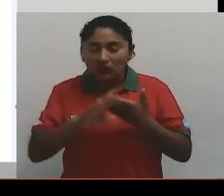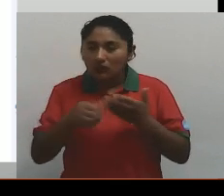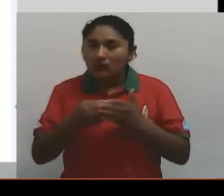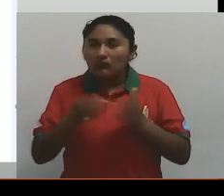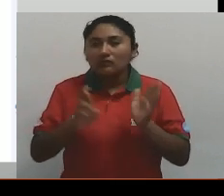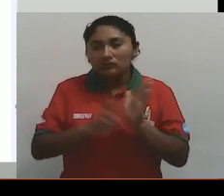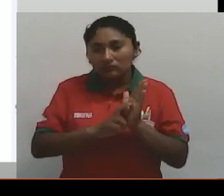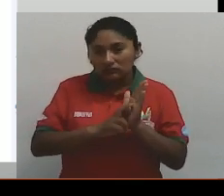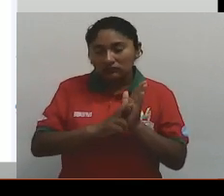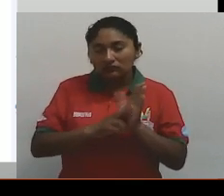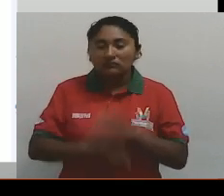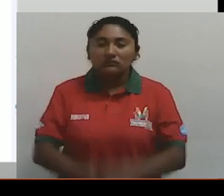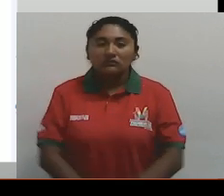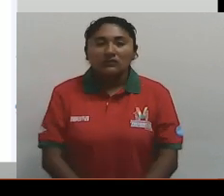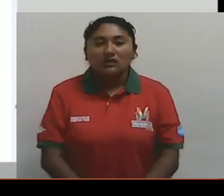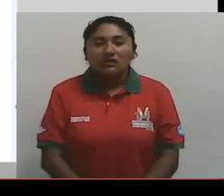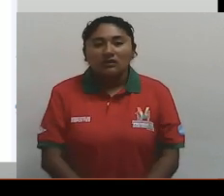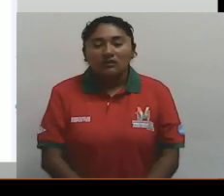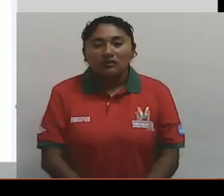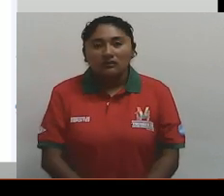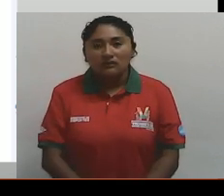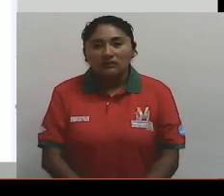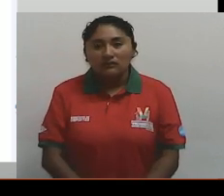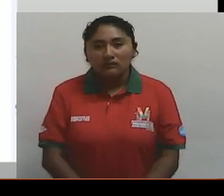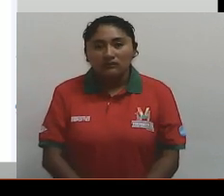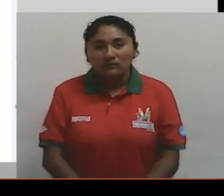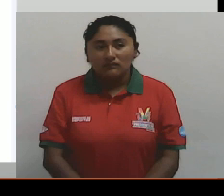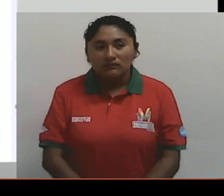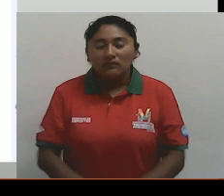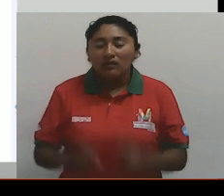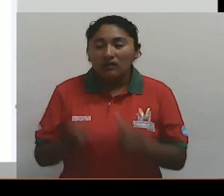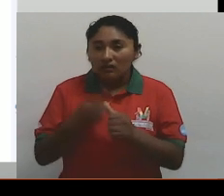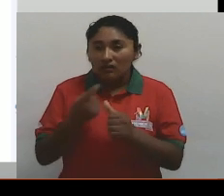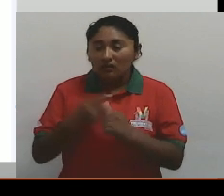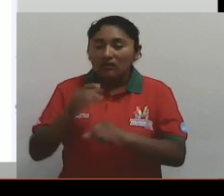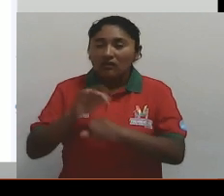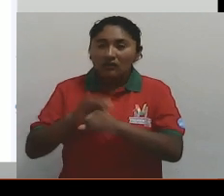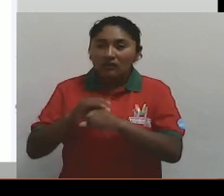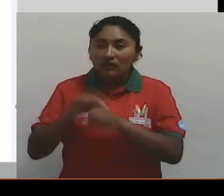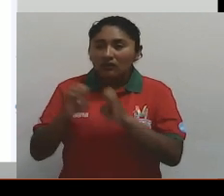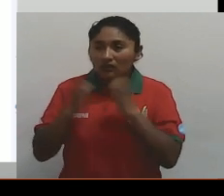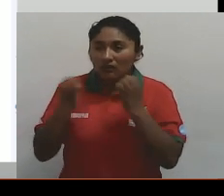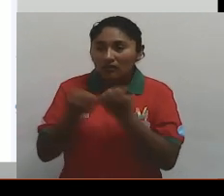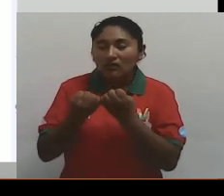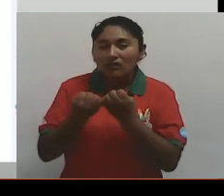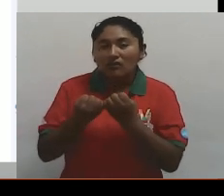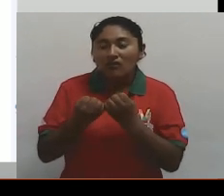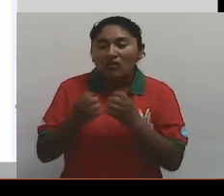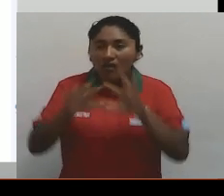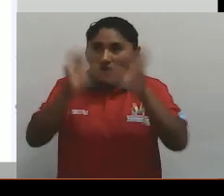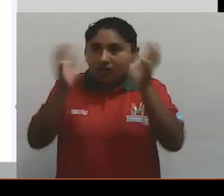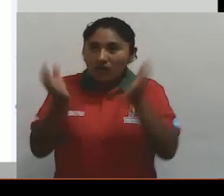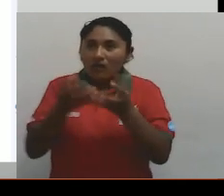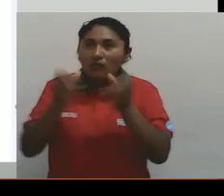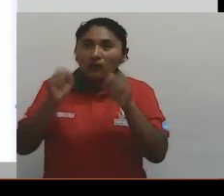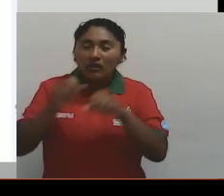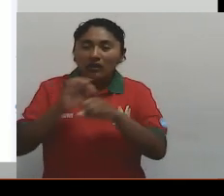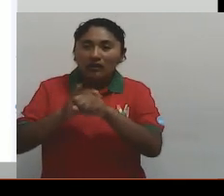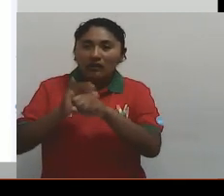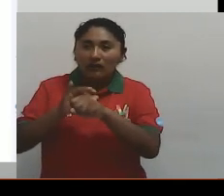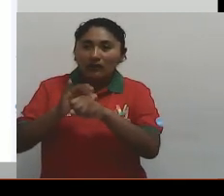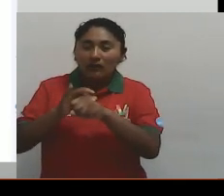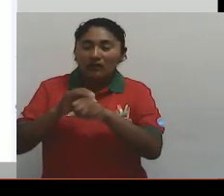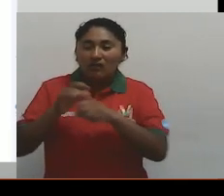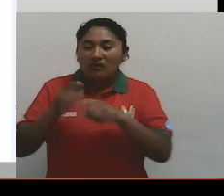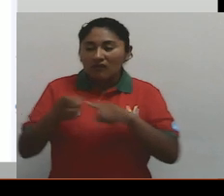acción. En el primer toque del equipo, el balón puede hacer contacto consecutivamente con varias partes del cuerpo, siempre que los contactos sean realizados